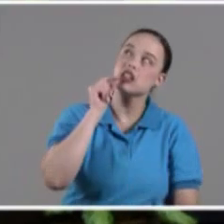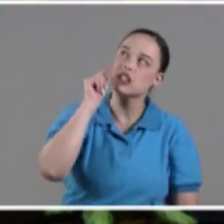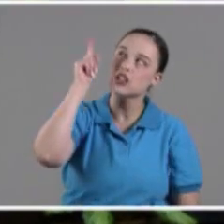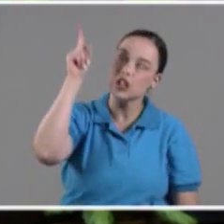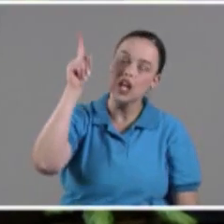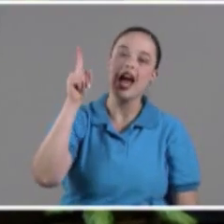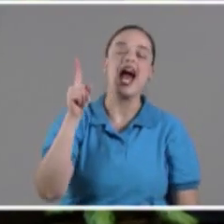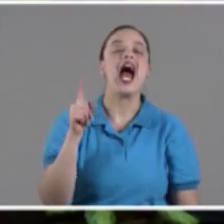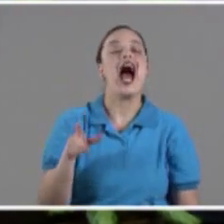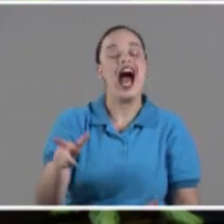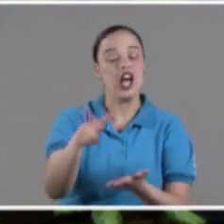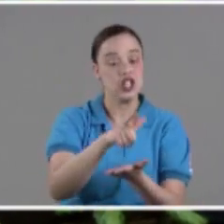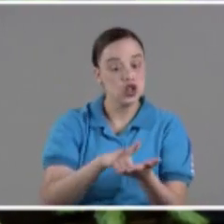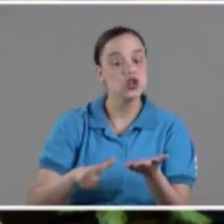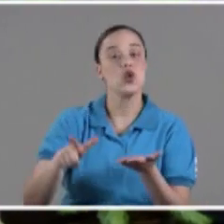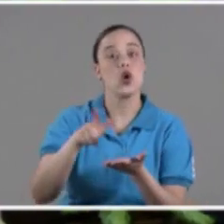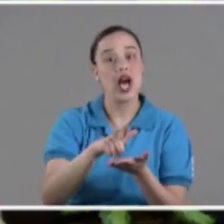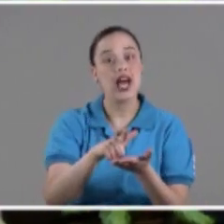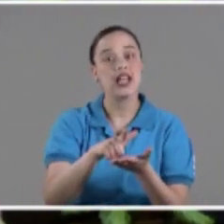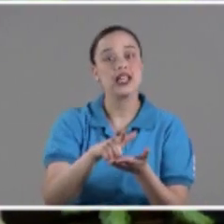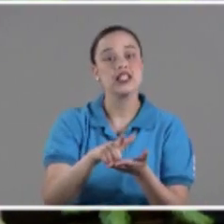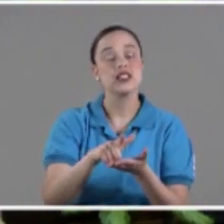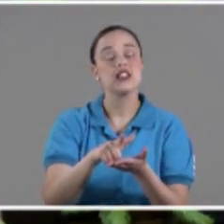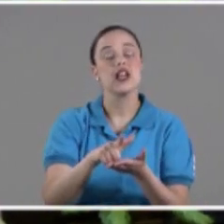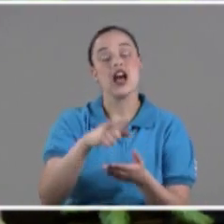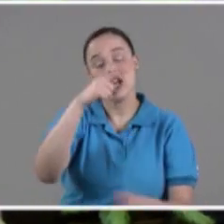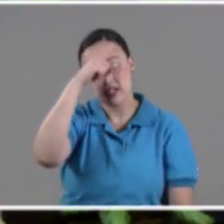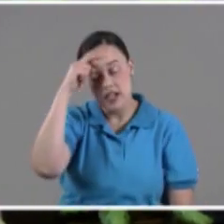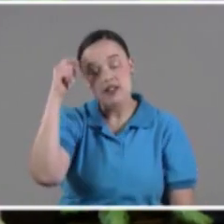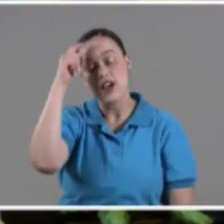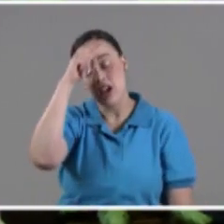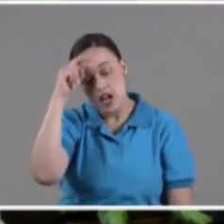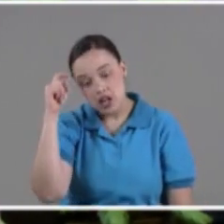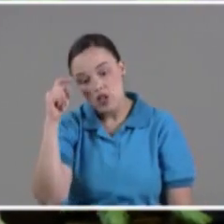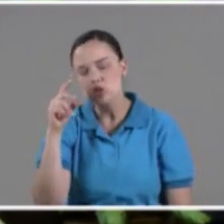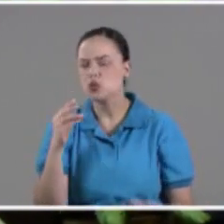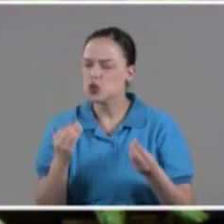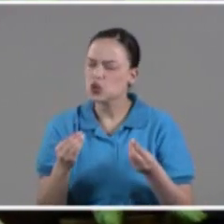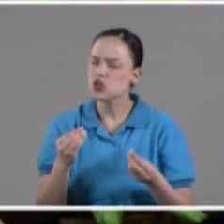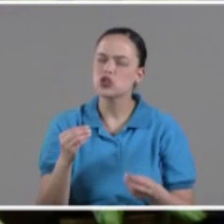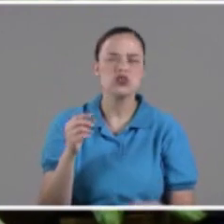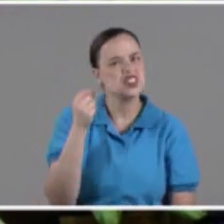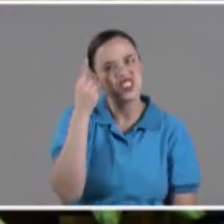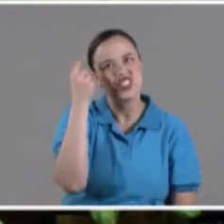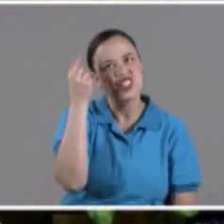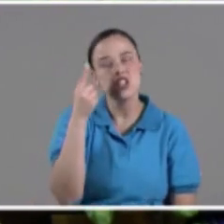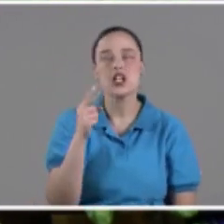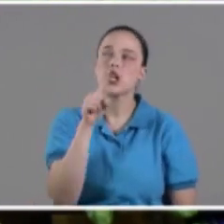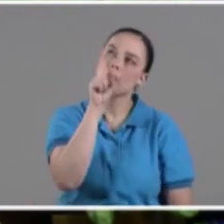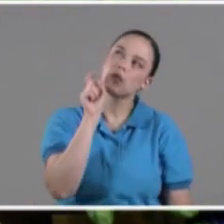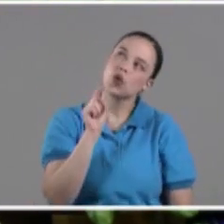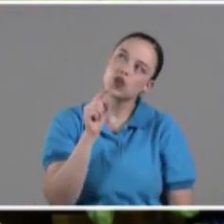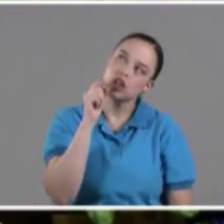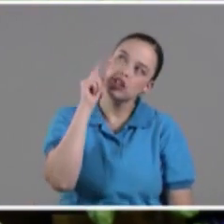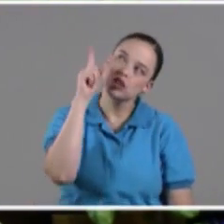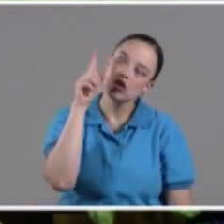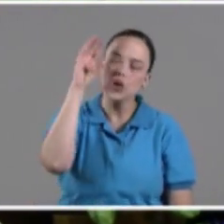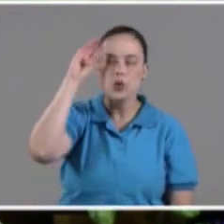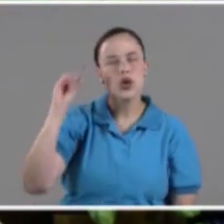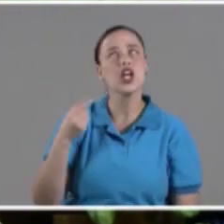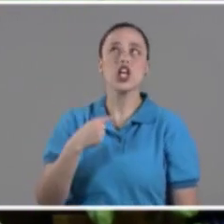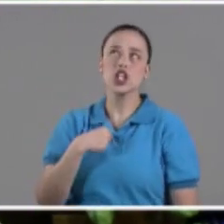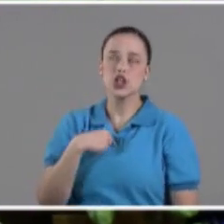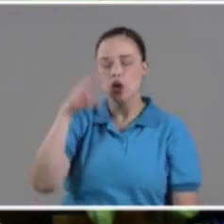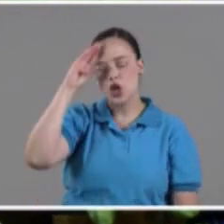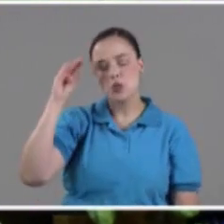Y eso es lo que muchos no han comprendido por eso estamos de preguntarle al señor señor por qué yo por qué a mí parecería